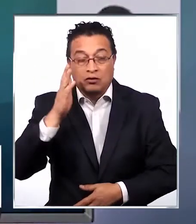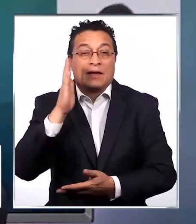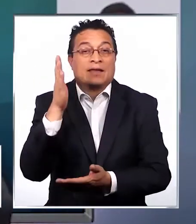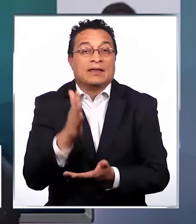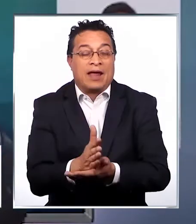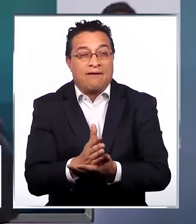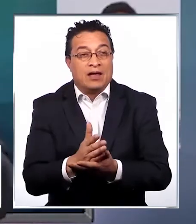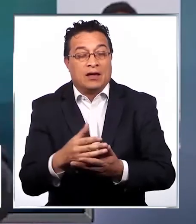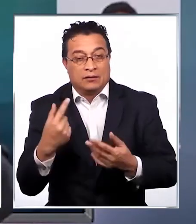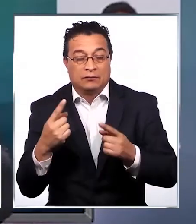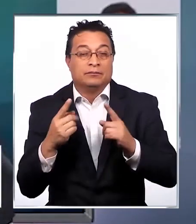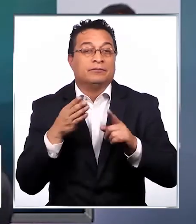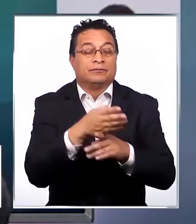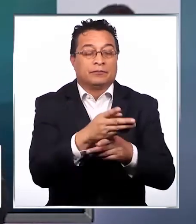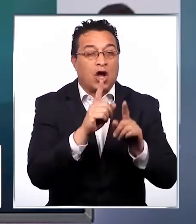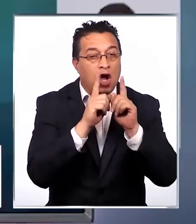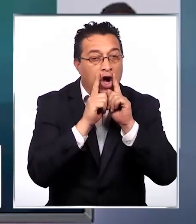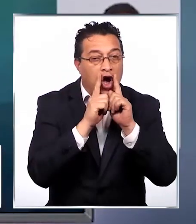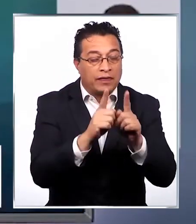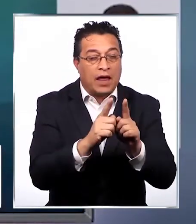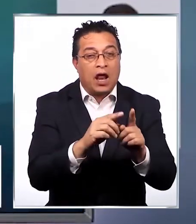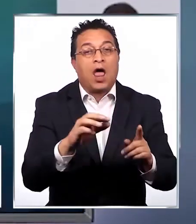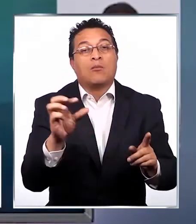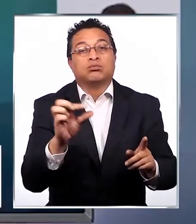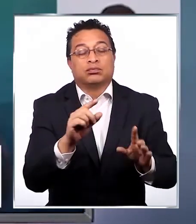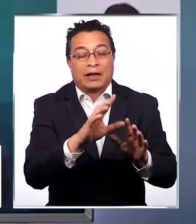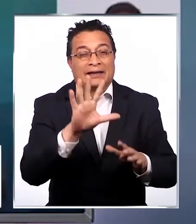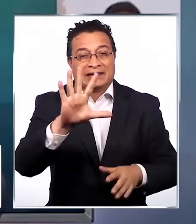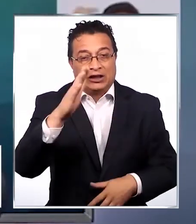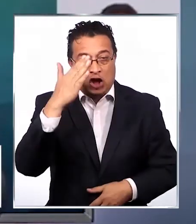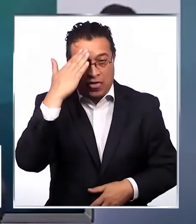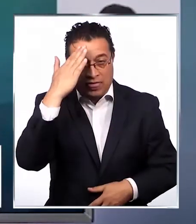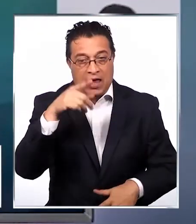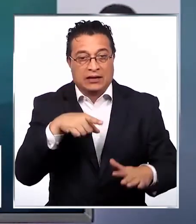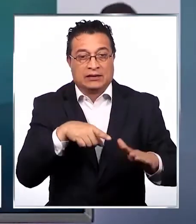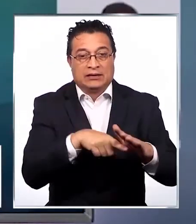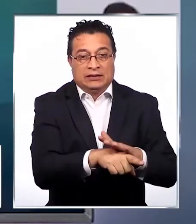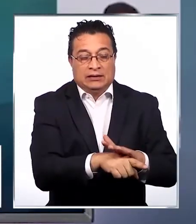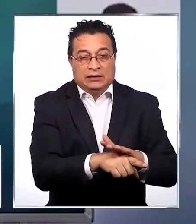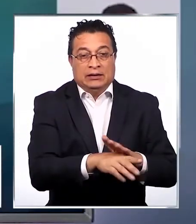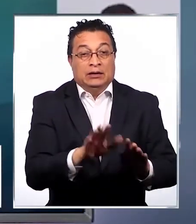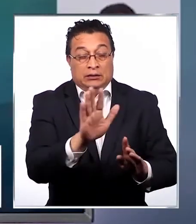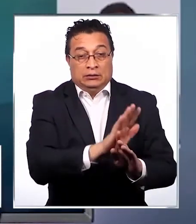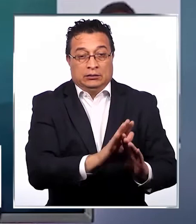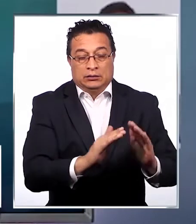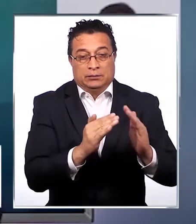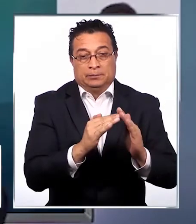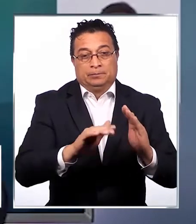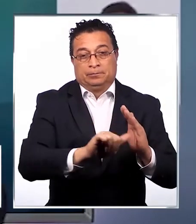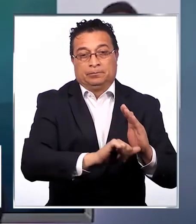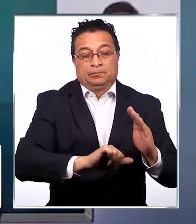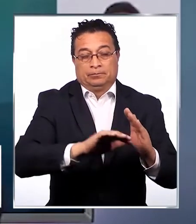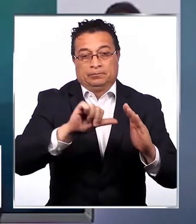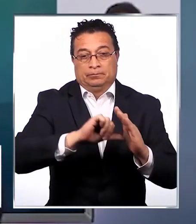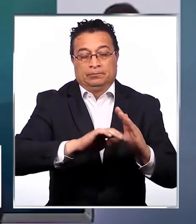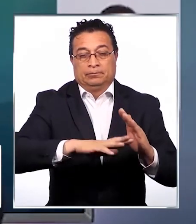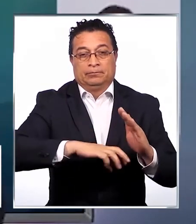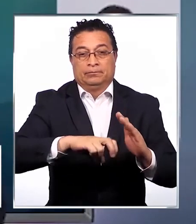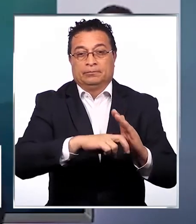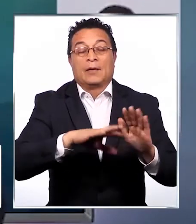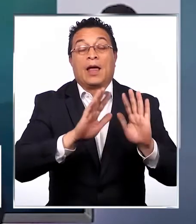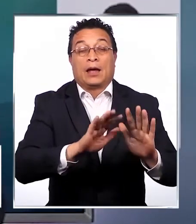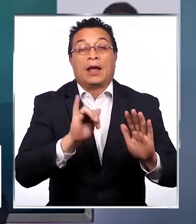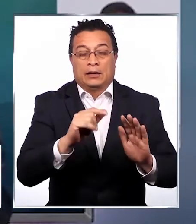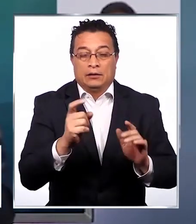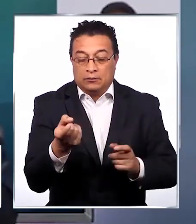deberán trasladarse a un hotel de tránsito por 5 días para hacer esta cuarentena y además